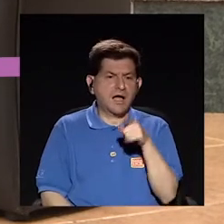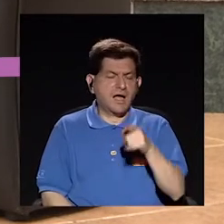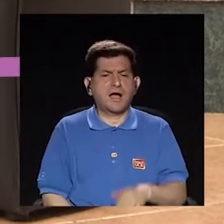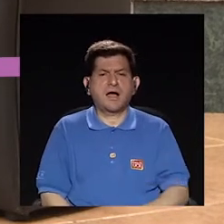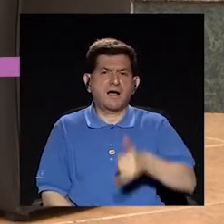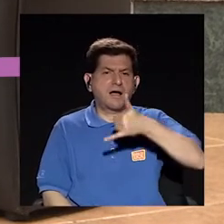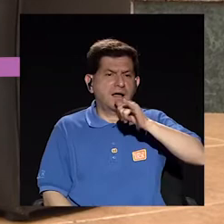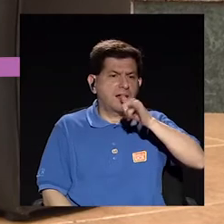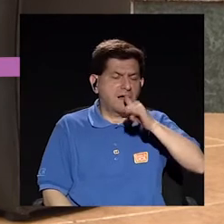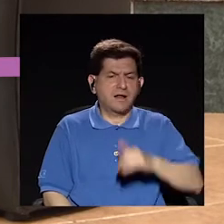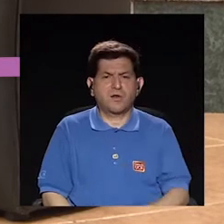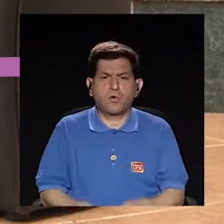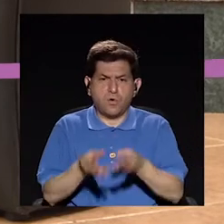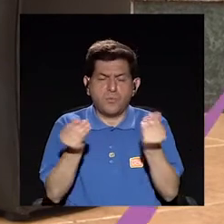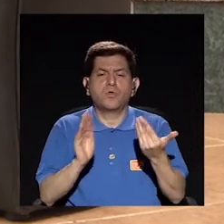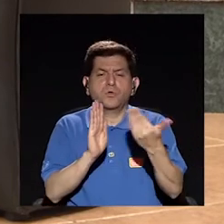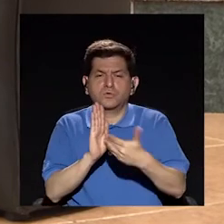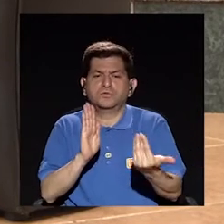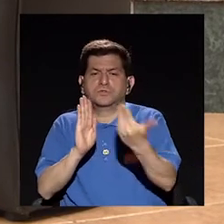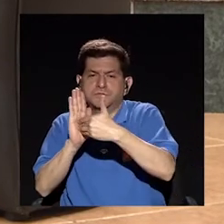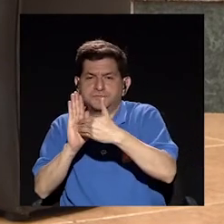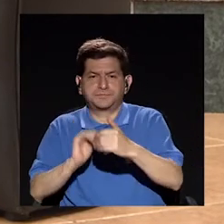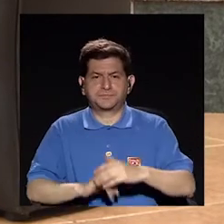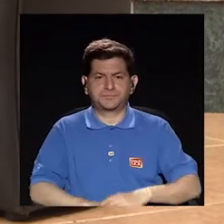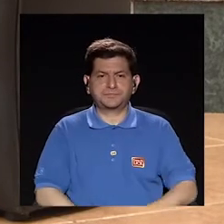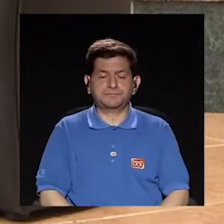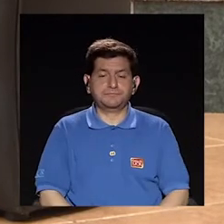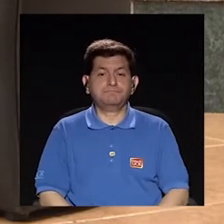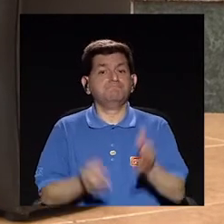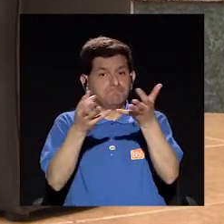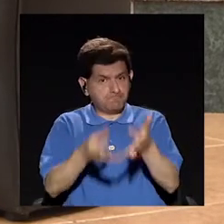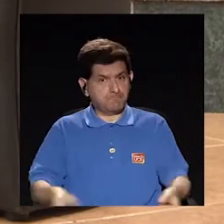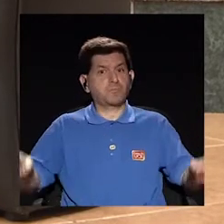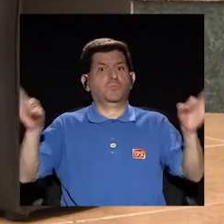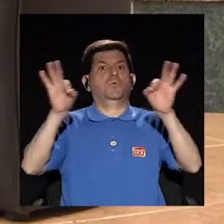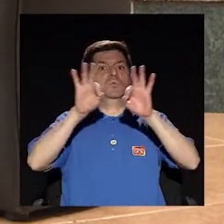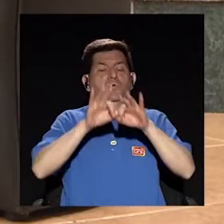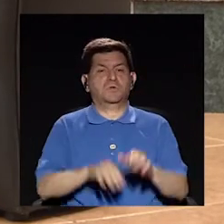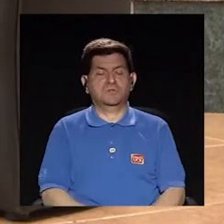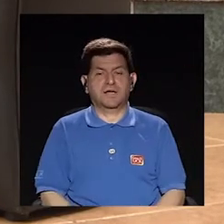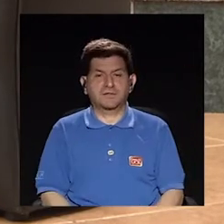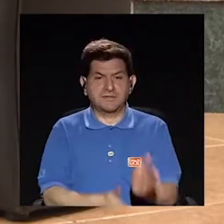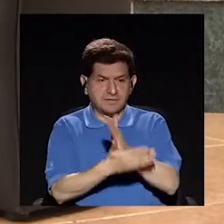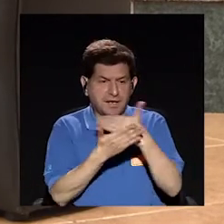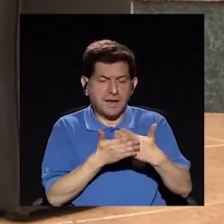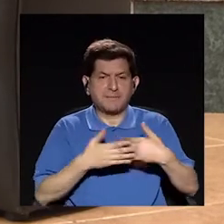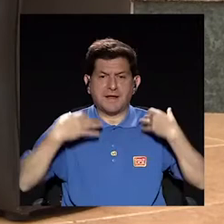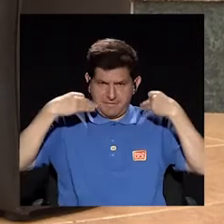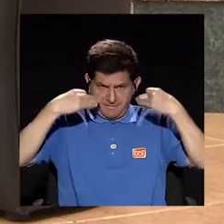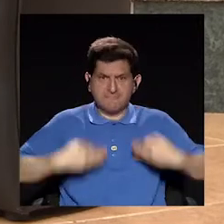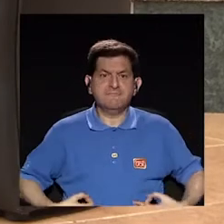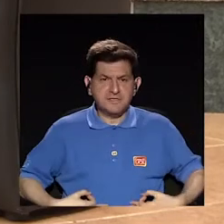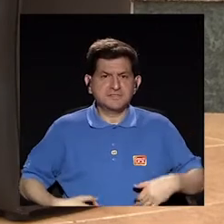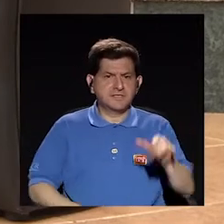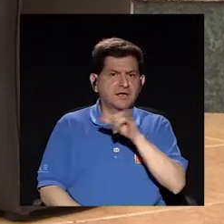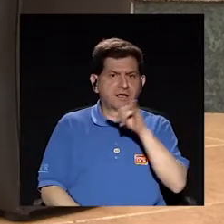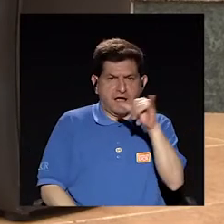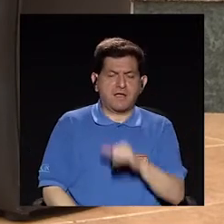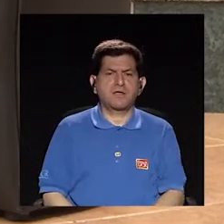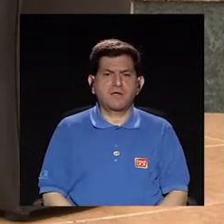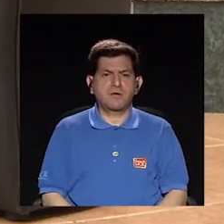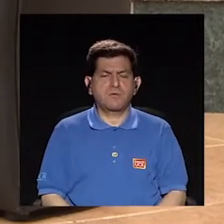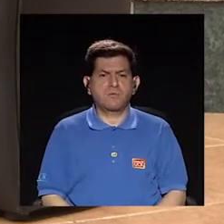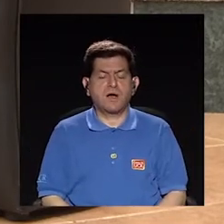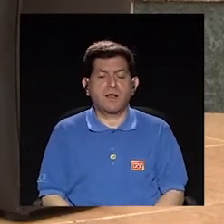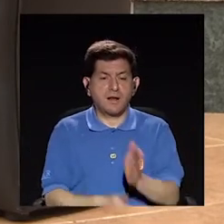generar como ese daño, ¿verdad? Entonces sí es importante no solo cuidar los aspectos físicos, sino